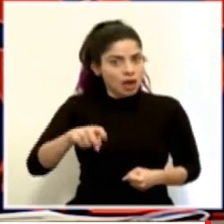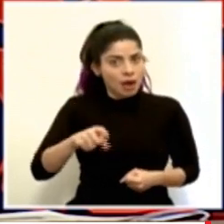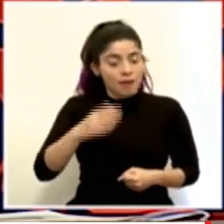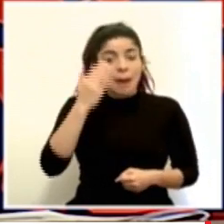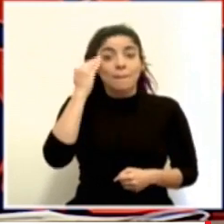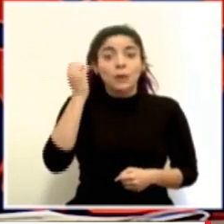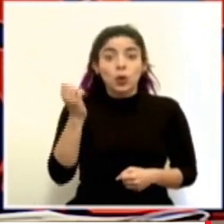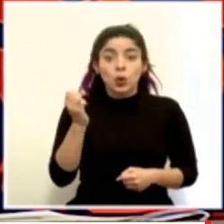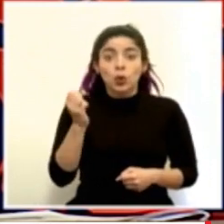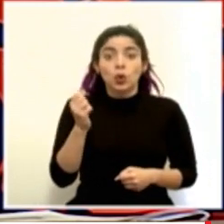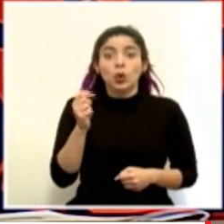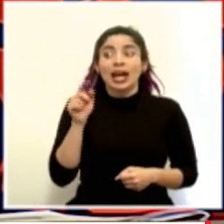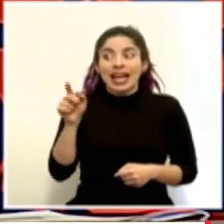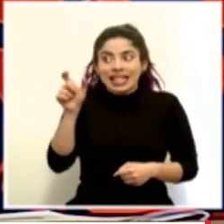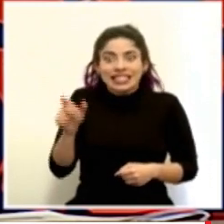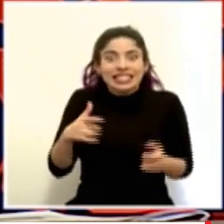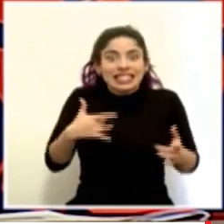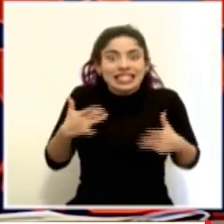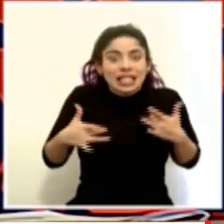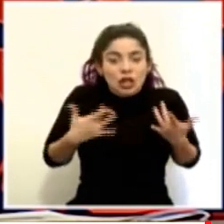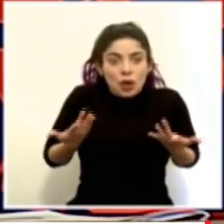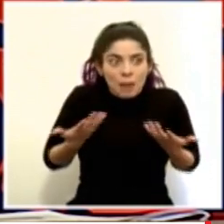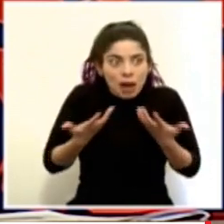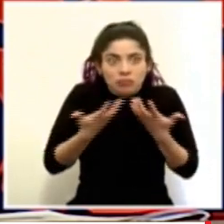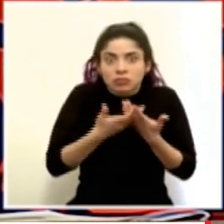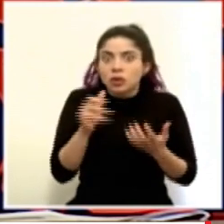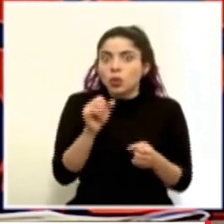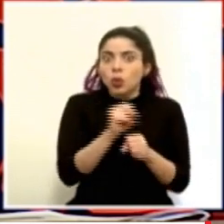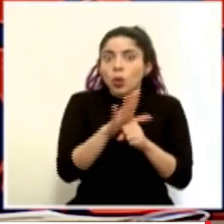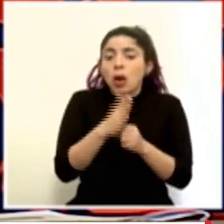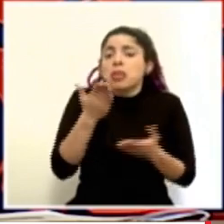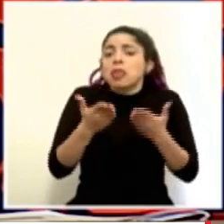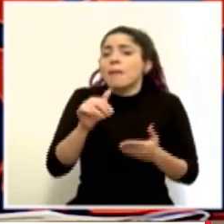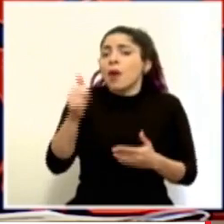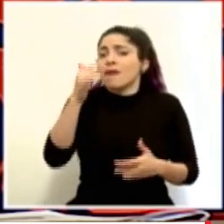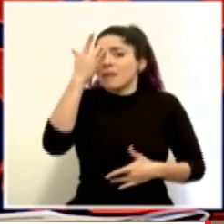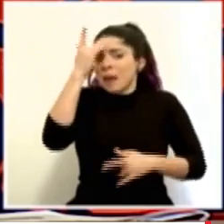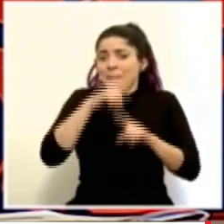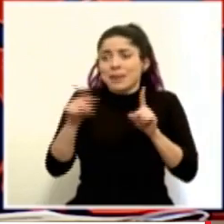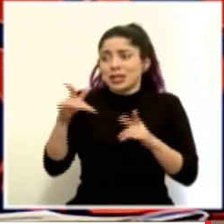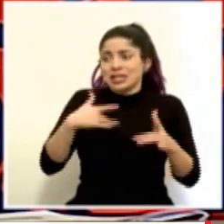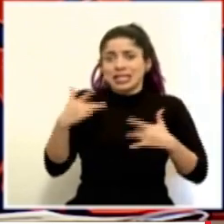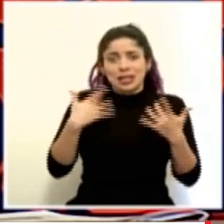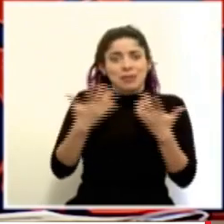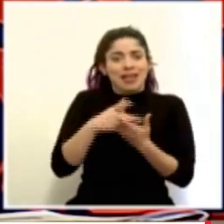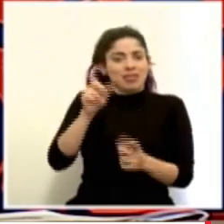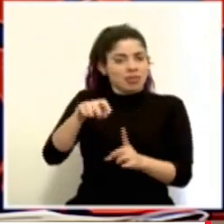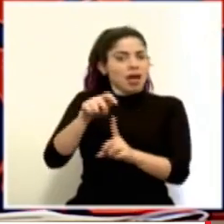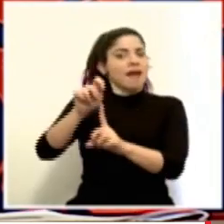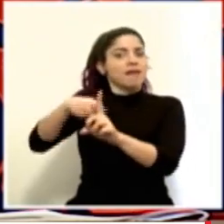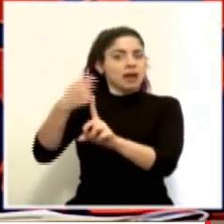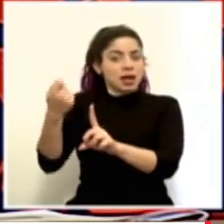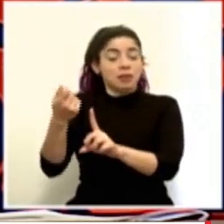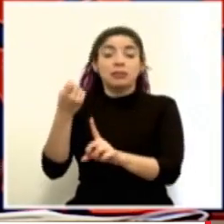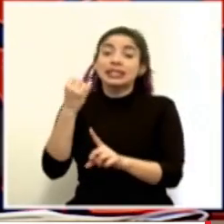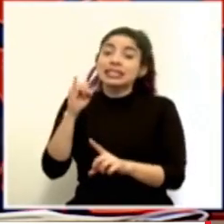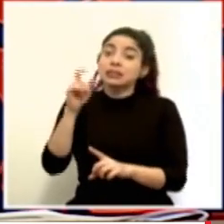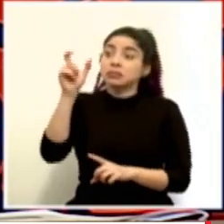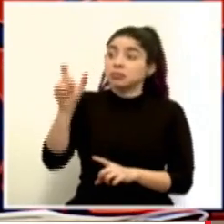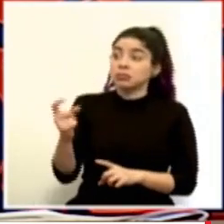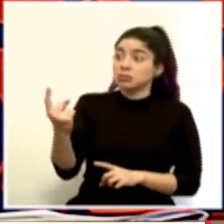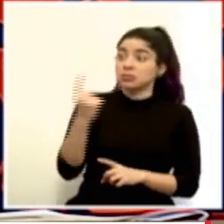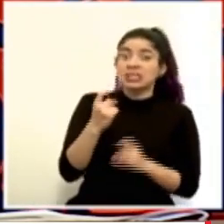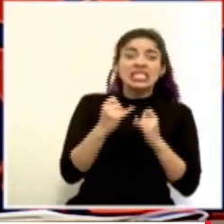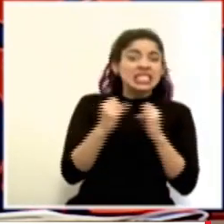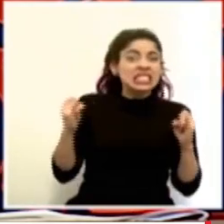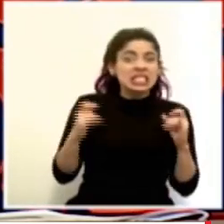porque esos son síntomas de COVID, puede ser otra enfermedad, pero debería de hacerse la prueba. Ahora, si alguien llega sin síntomas